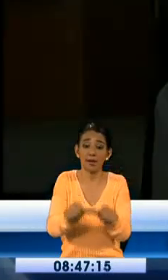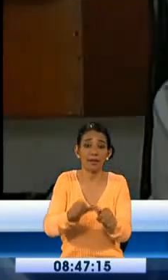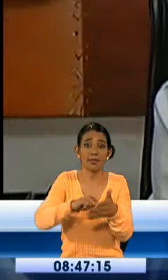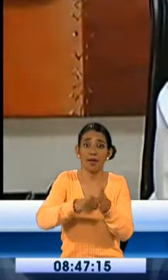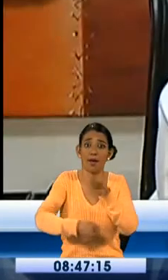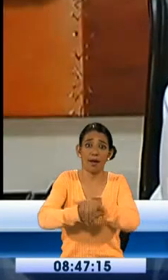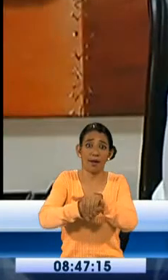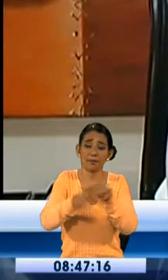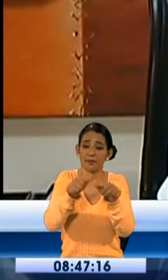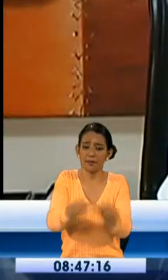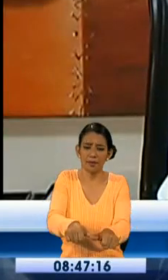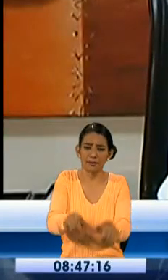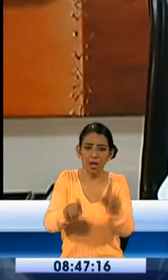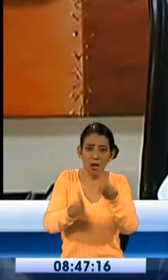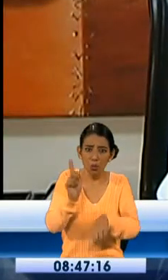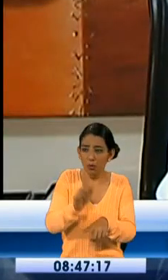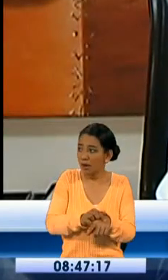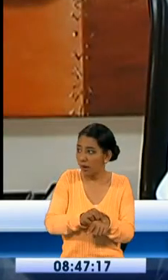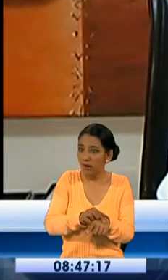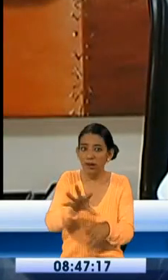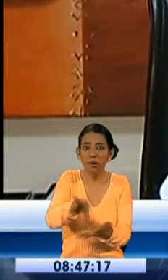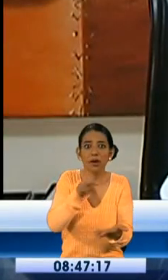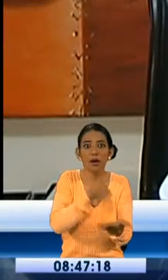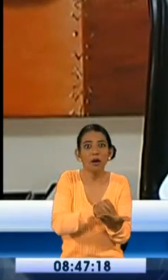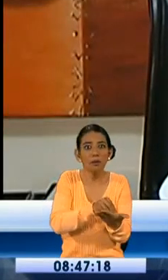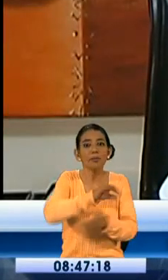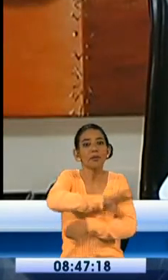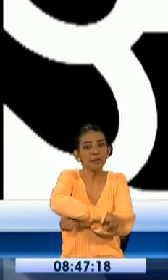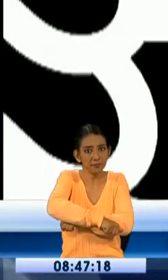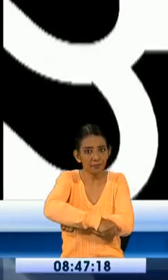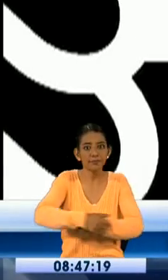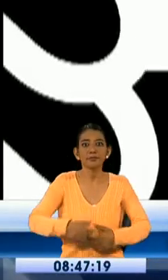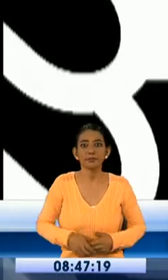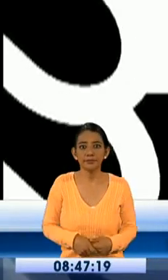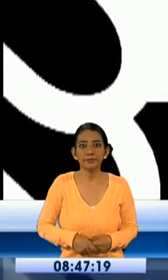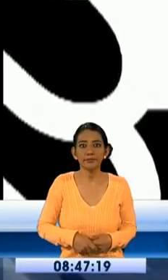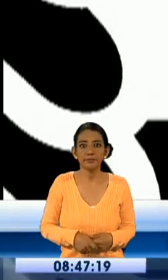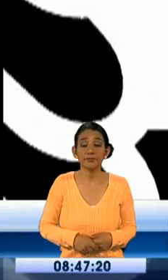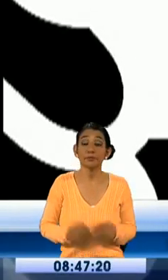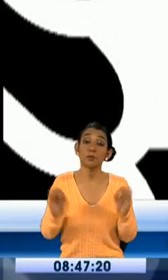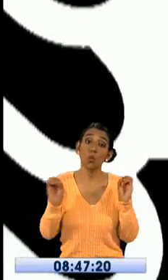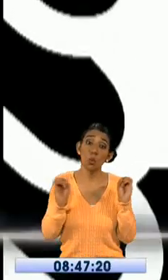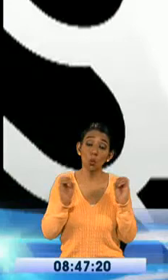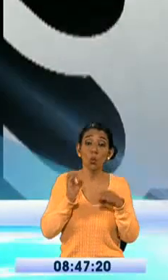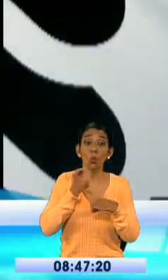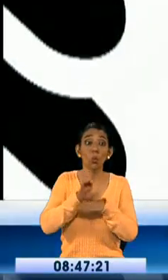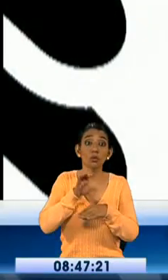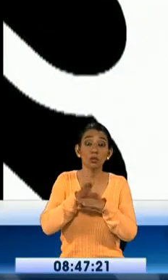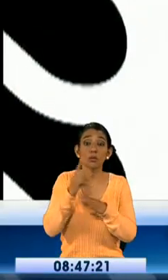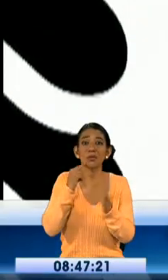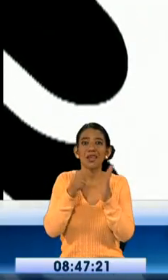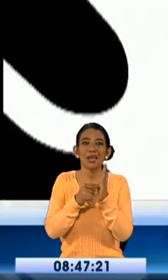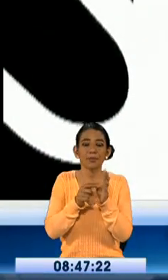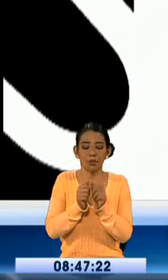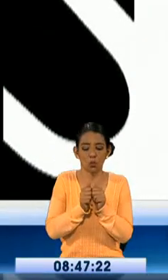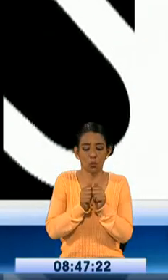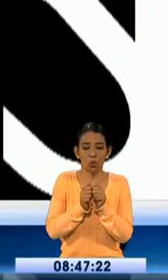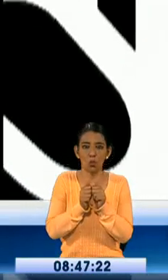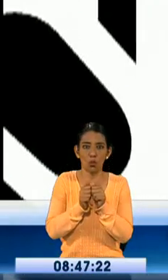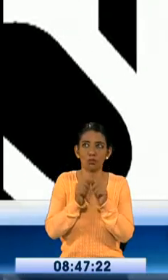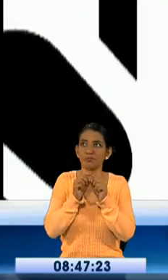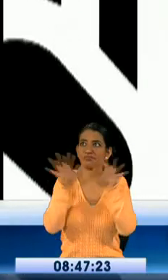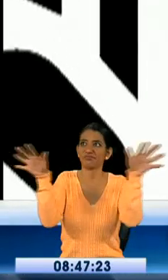que estas claves pueden ser robadas nuevamente. Incluso aconsejan no ingresar contraseñas en las redes